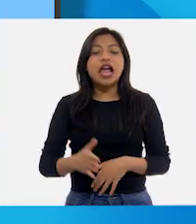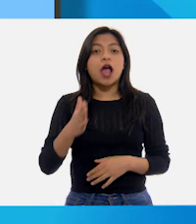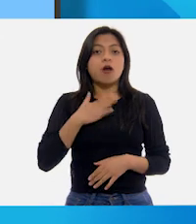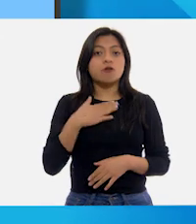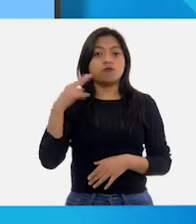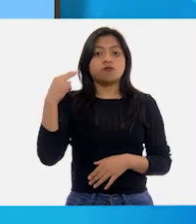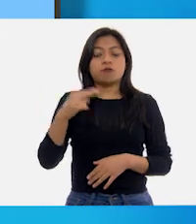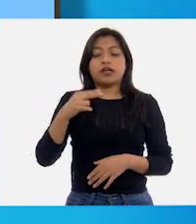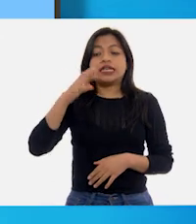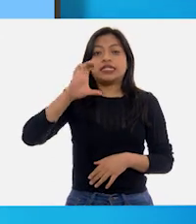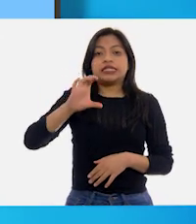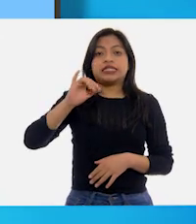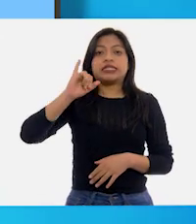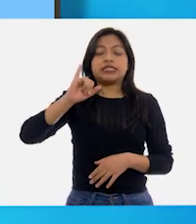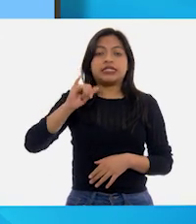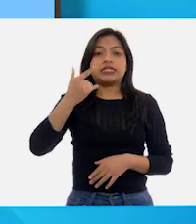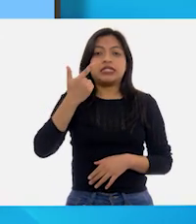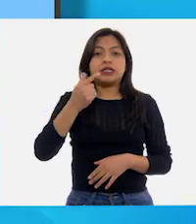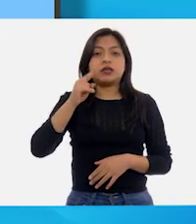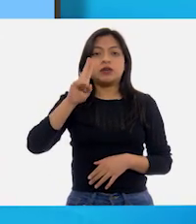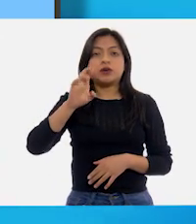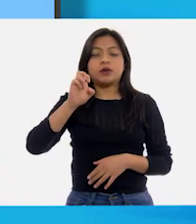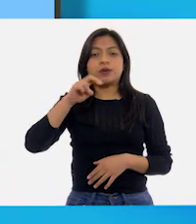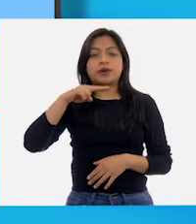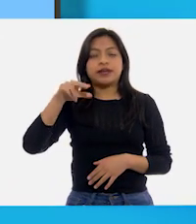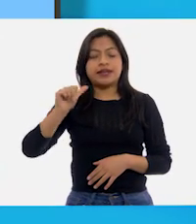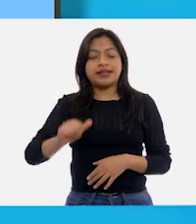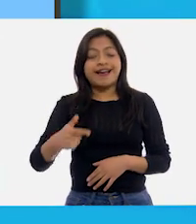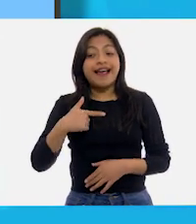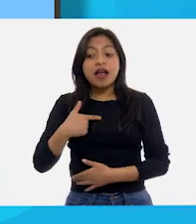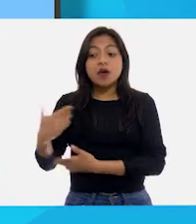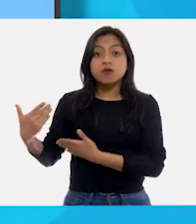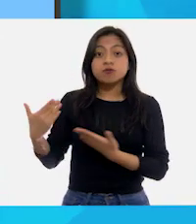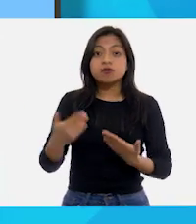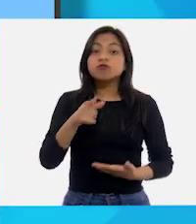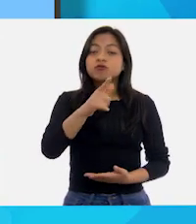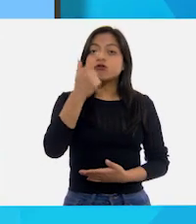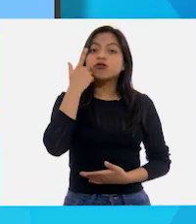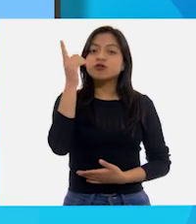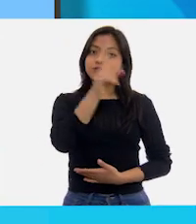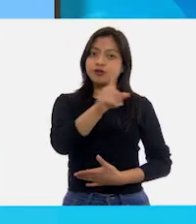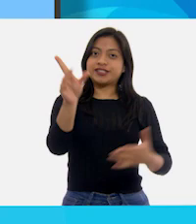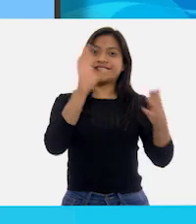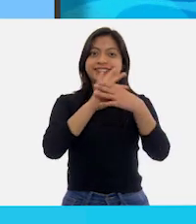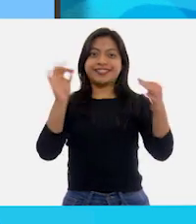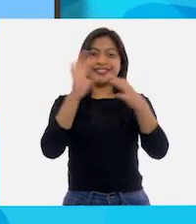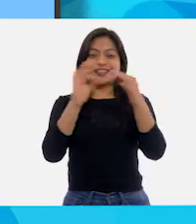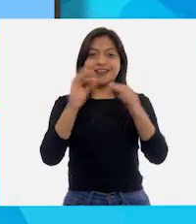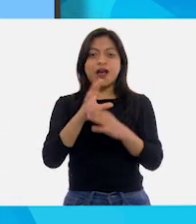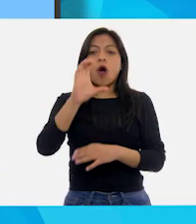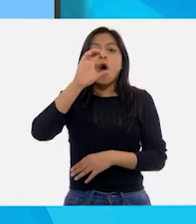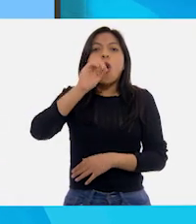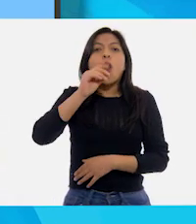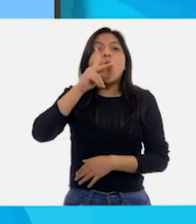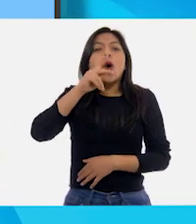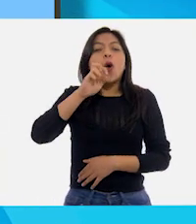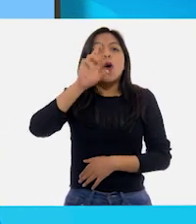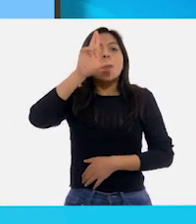Soy la cigoña y estoy aquí porque quiero platicarles sobre la